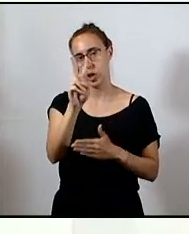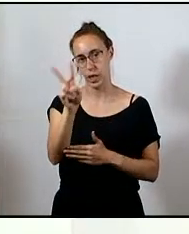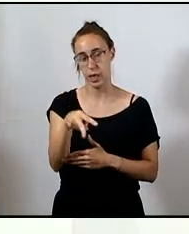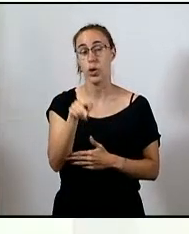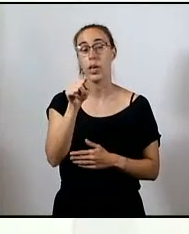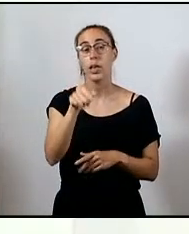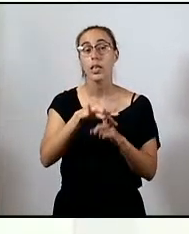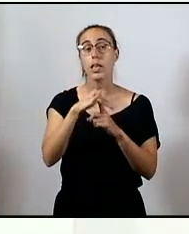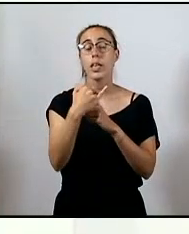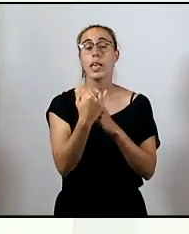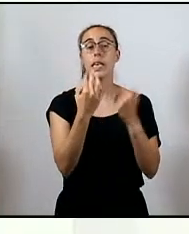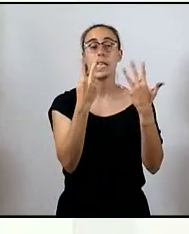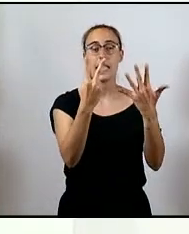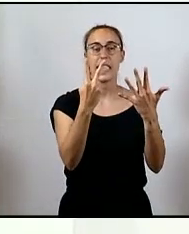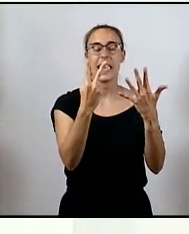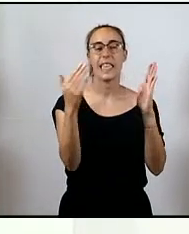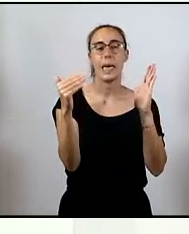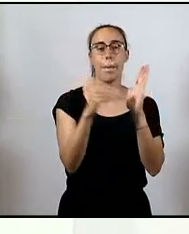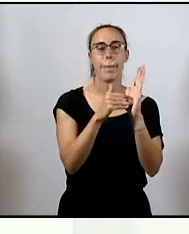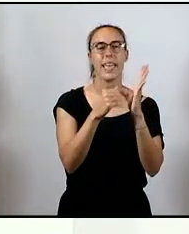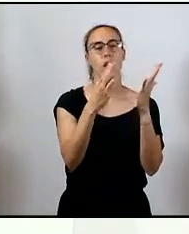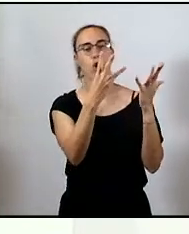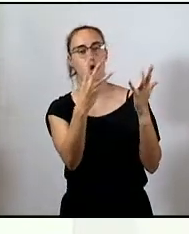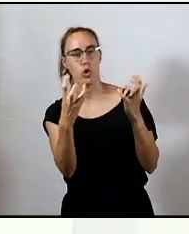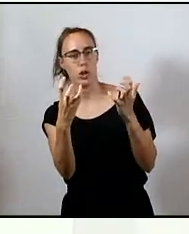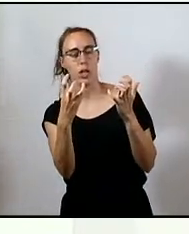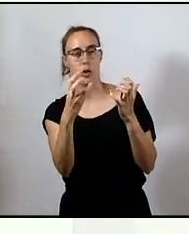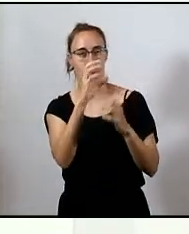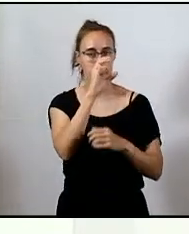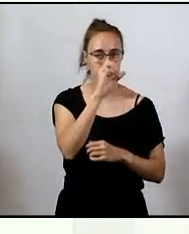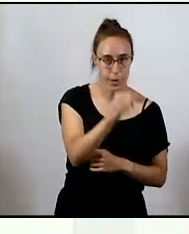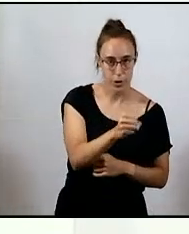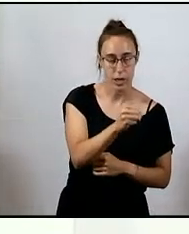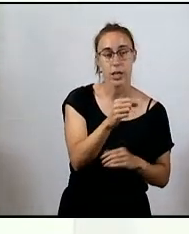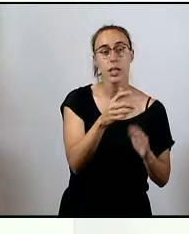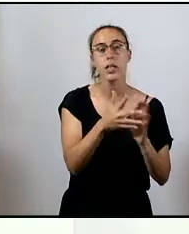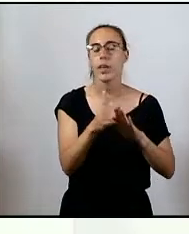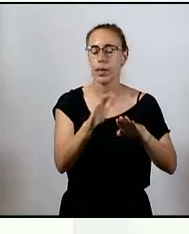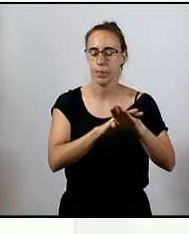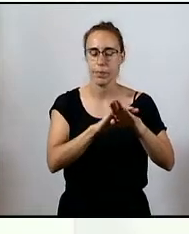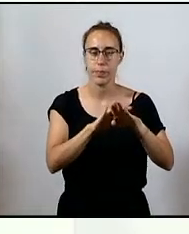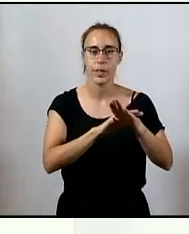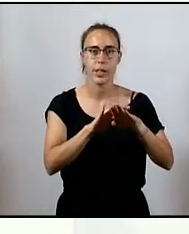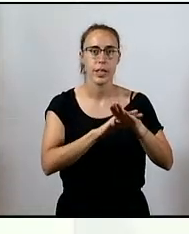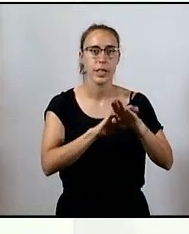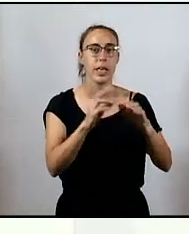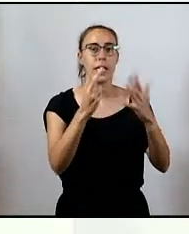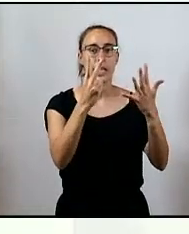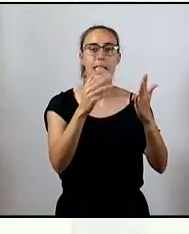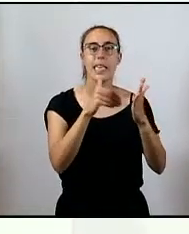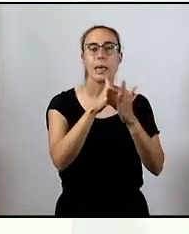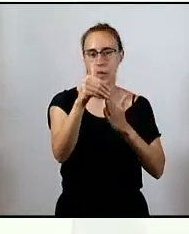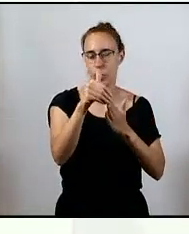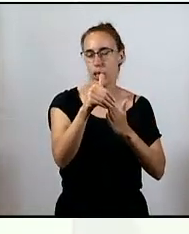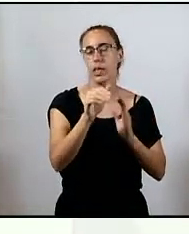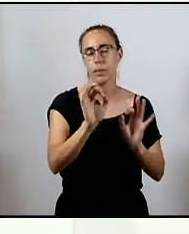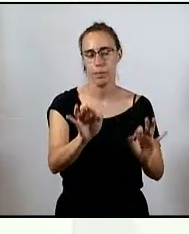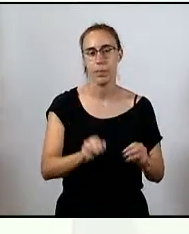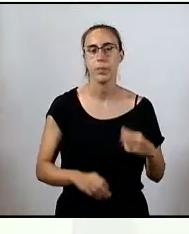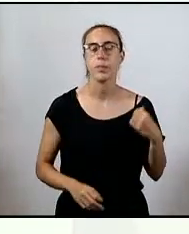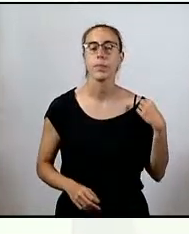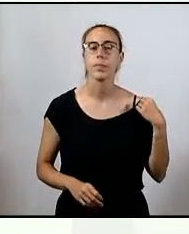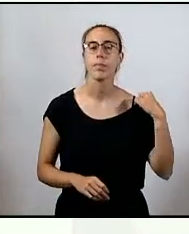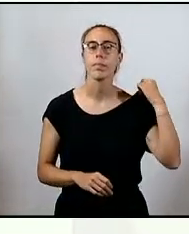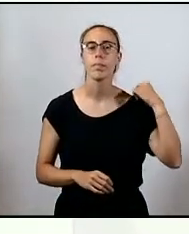caso, 7.800 millones el de Piornal. 7.800.000, perdón, que no me pongo a dar millones, 7.800.000, sí, eso